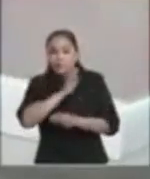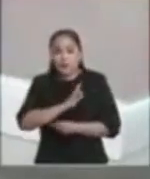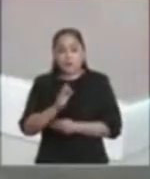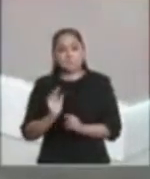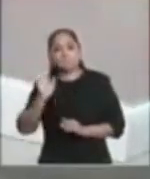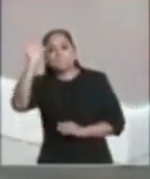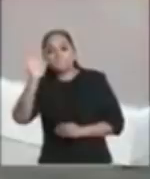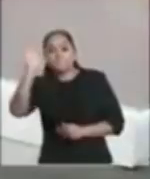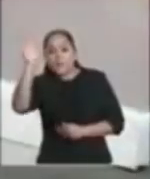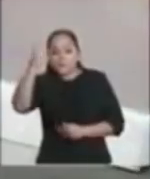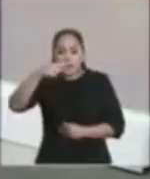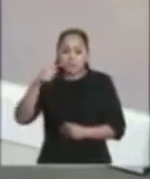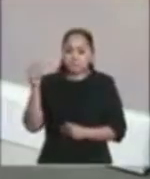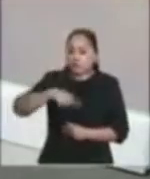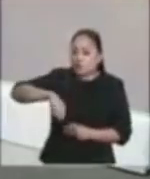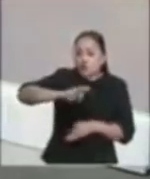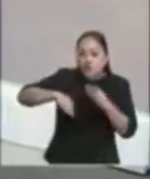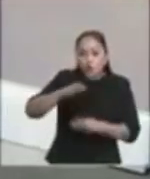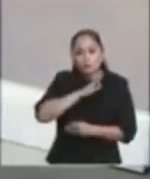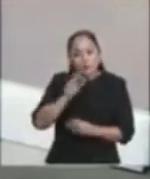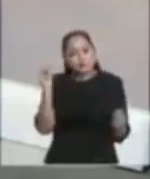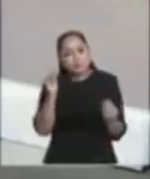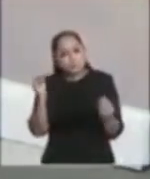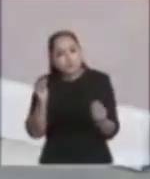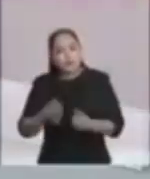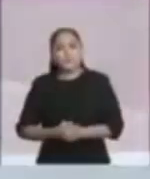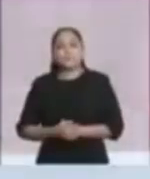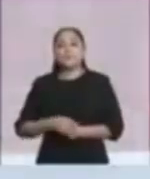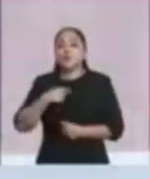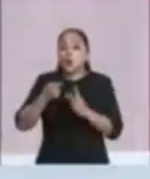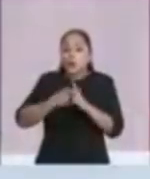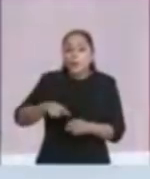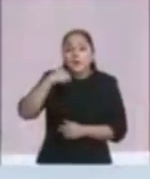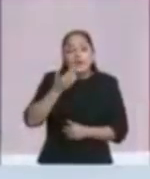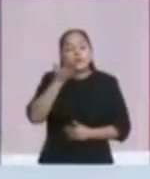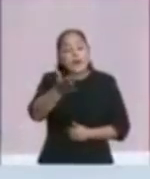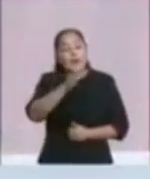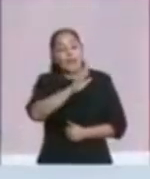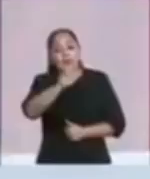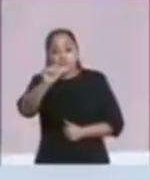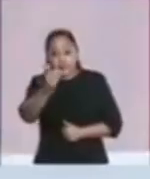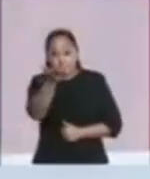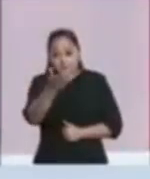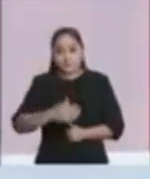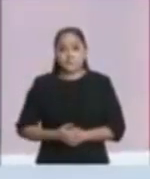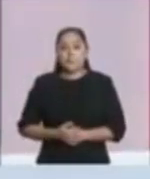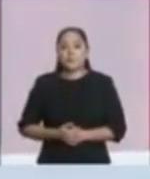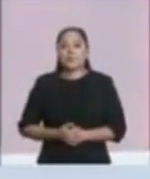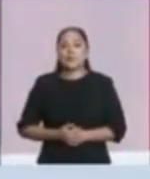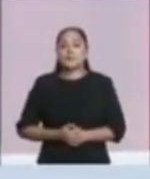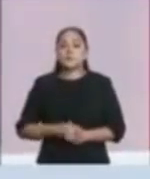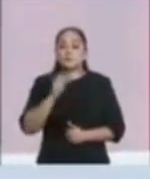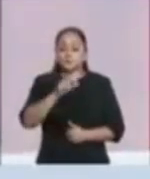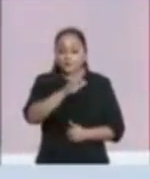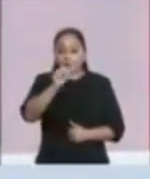manera que podamos tener un diálogo lo más fluido posible. Yo quisiera empezar con Ricardo Anaya. Ricardo Anaya,